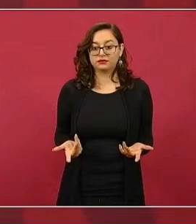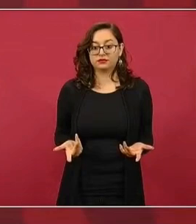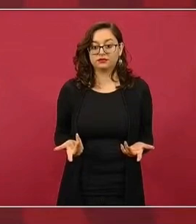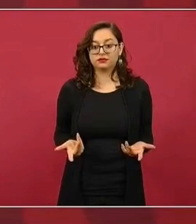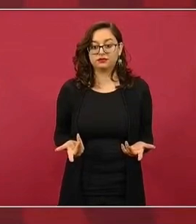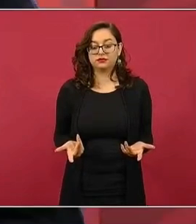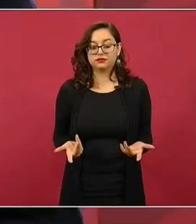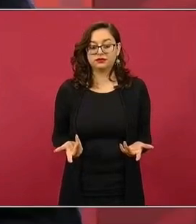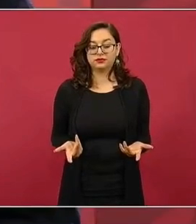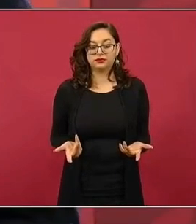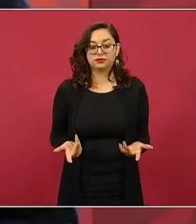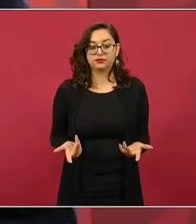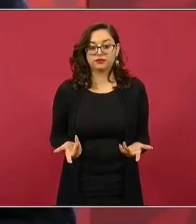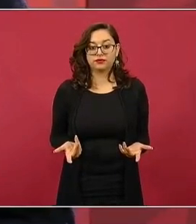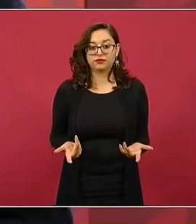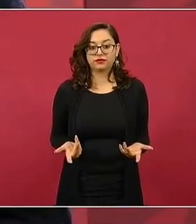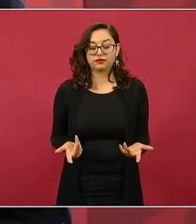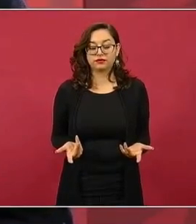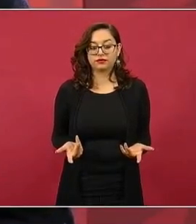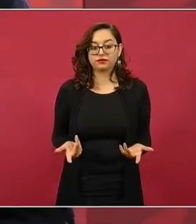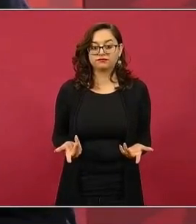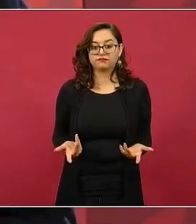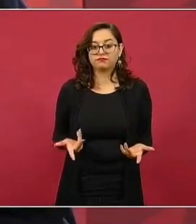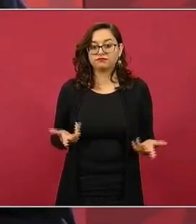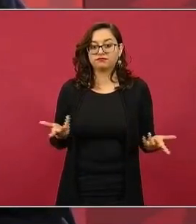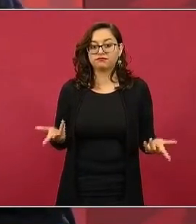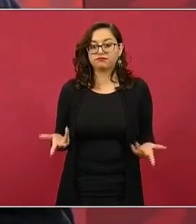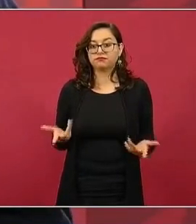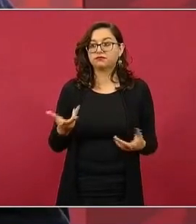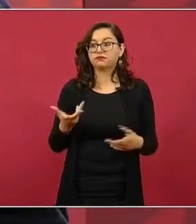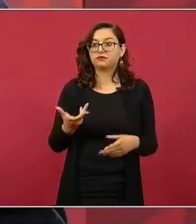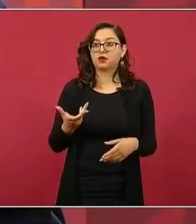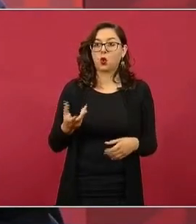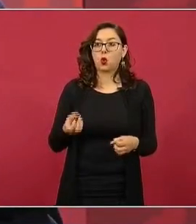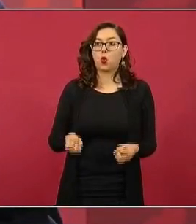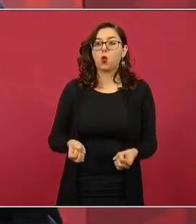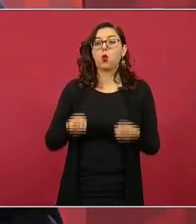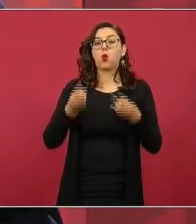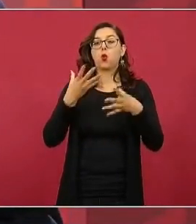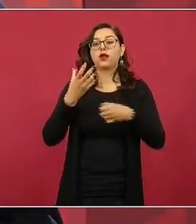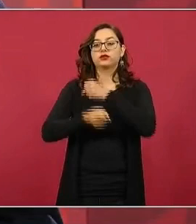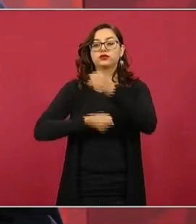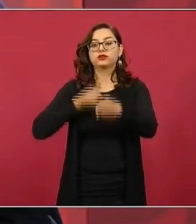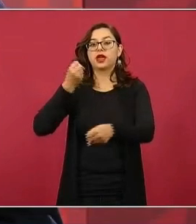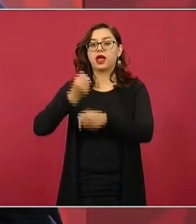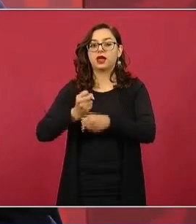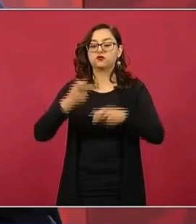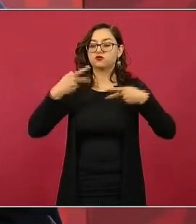desde cuándo no tomaban en cuenta el pueblo.